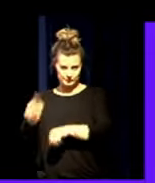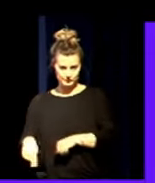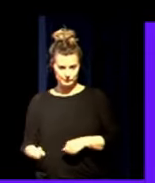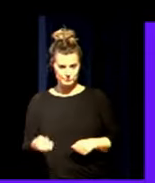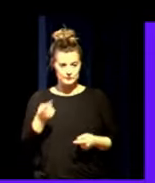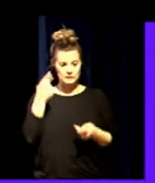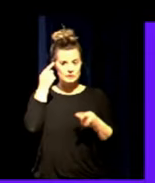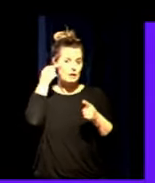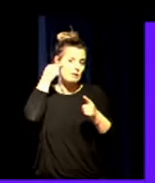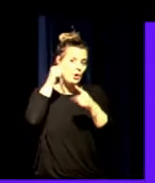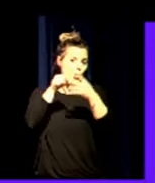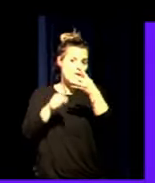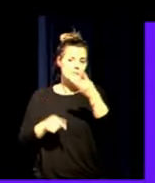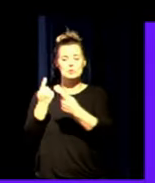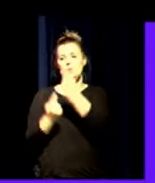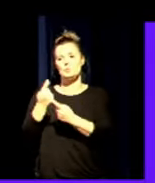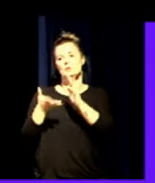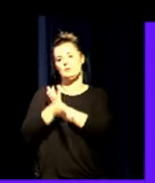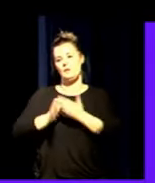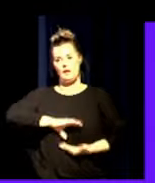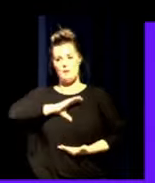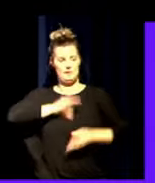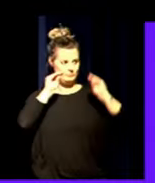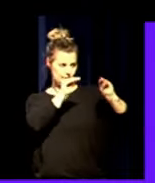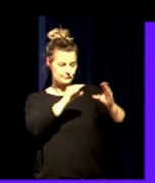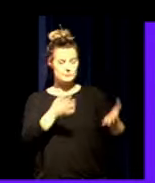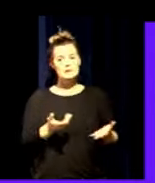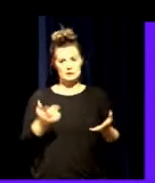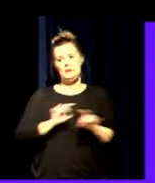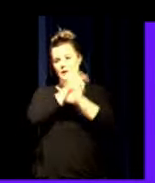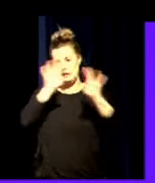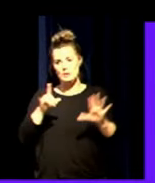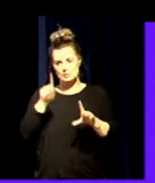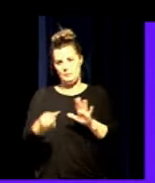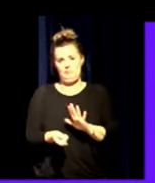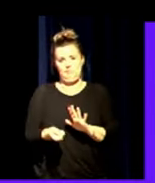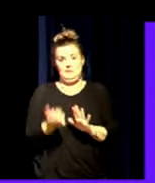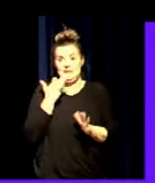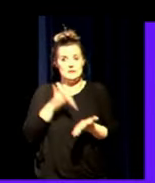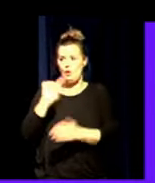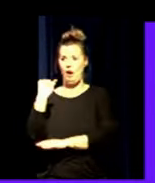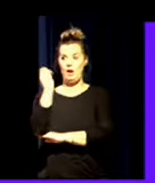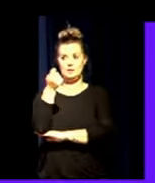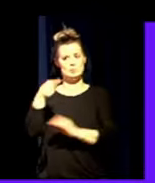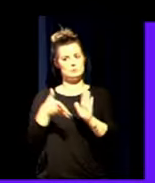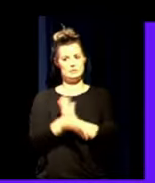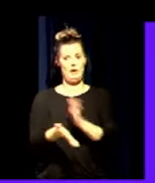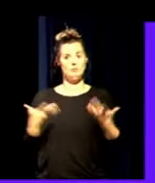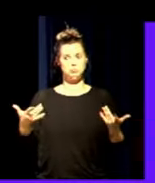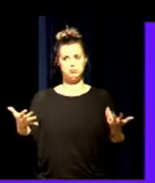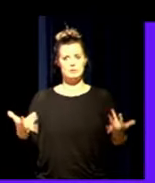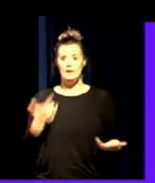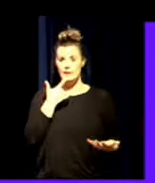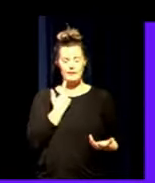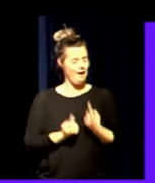algunos de los objetivos de la capacitación, ¿no? Y por supuesto a celebrar los logros cuando lo conseguimos. Algunos alumnos dicen, qué